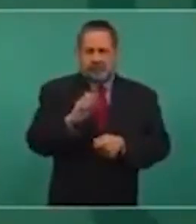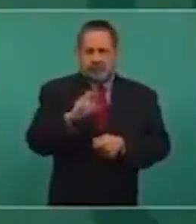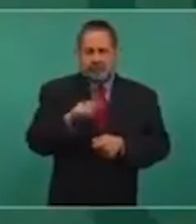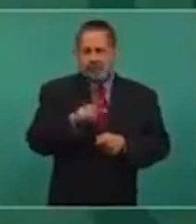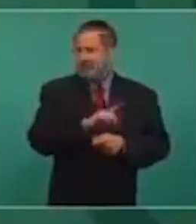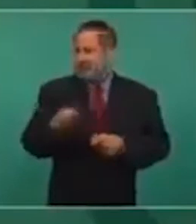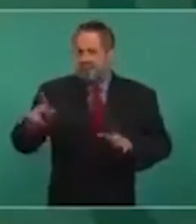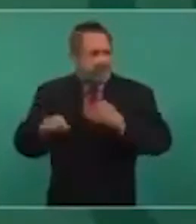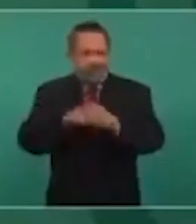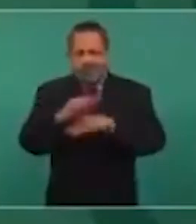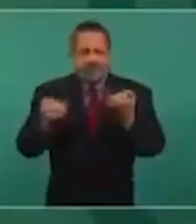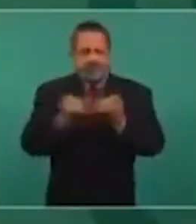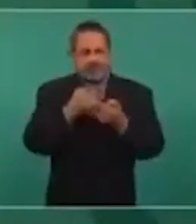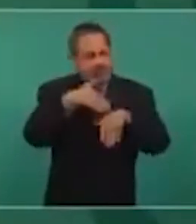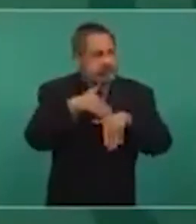Todas.